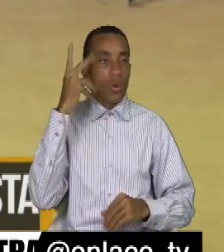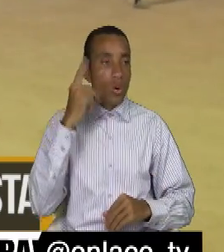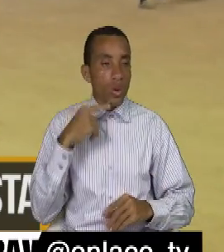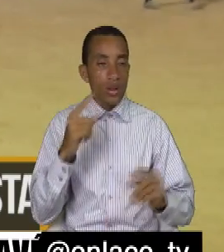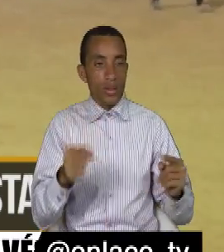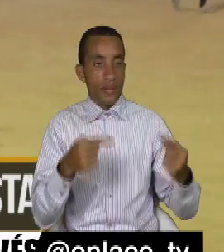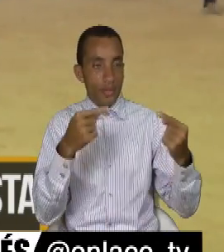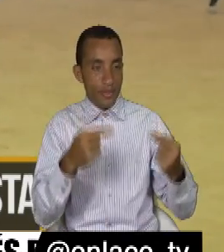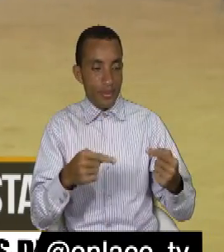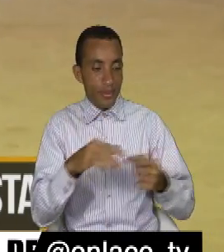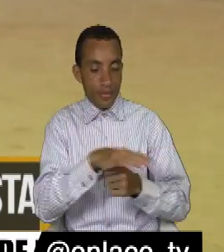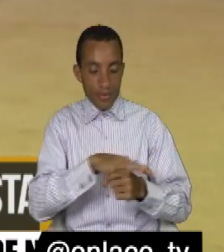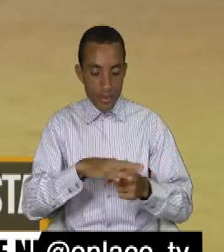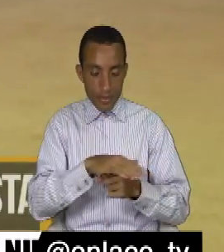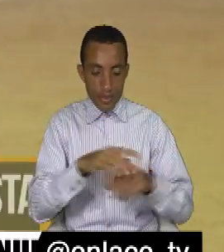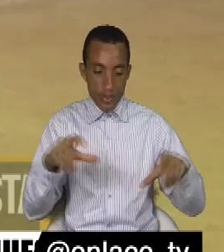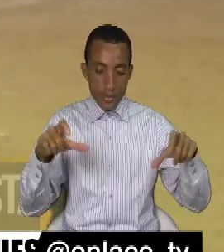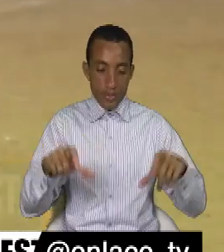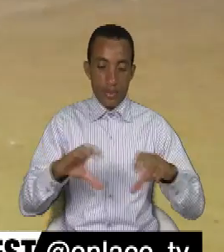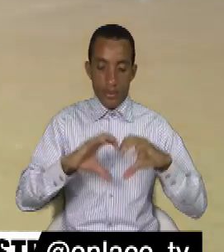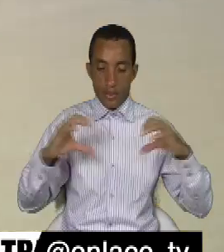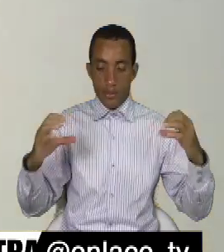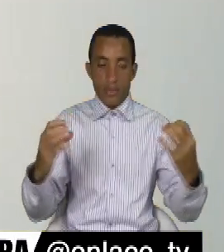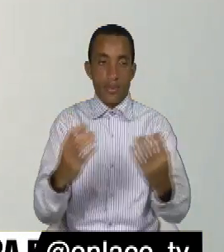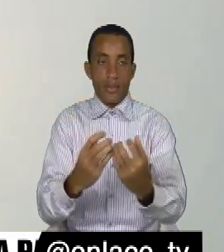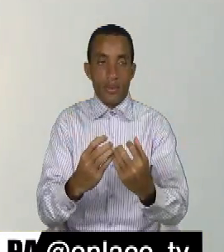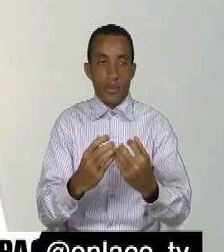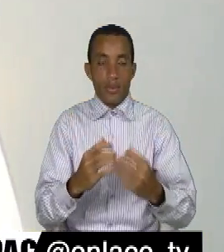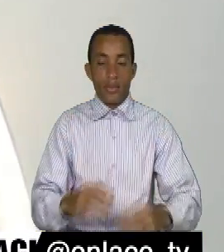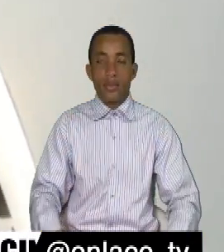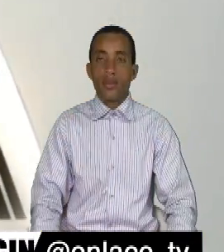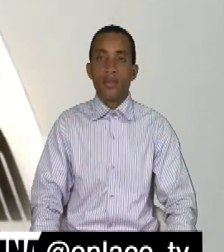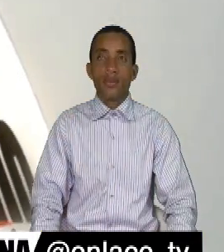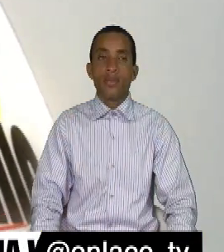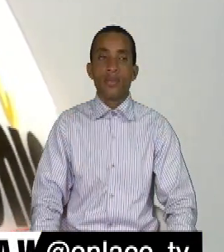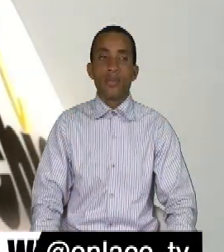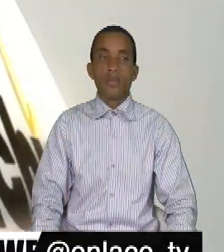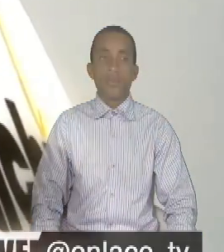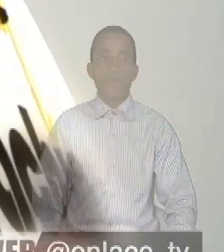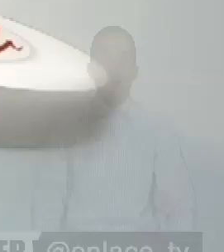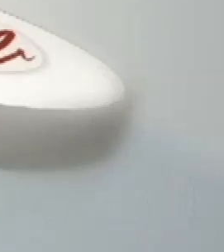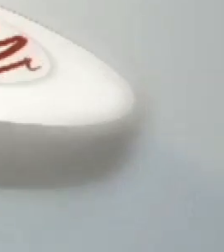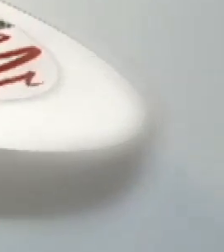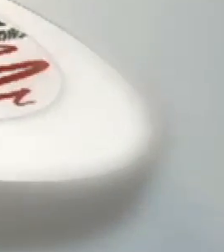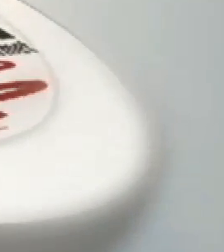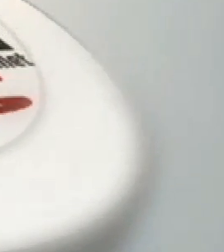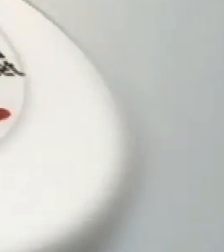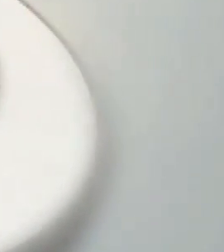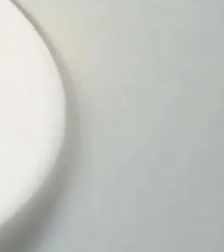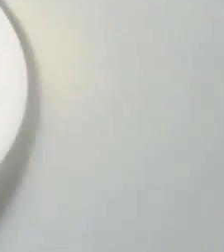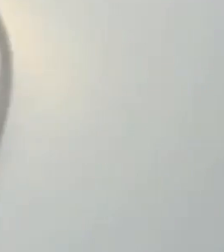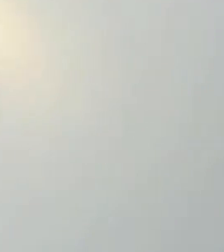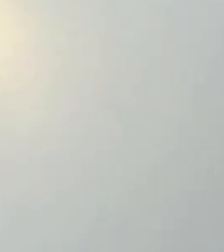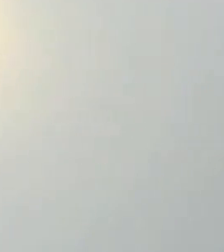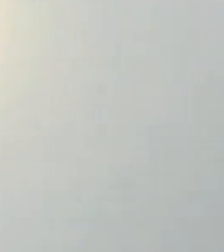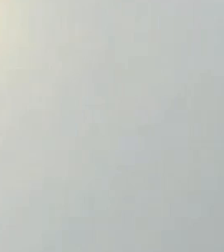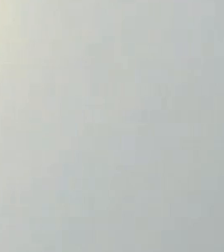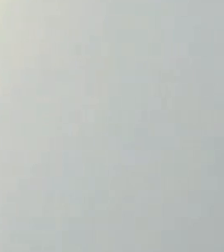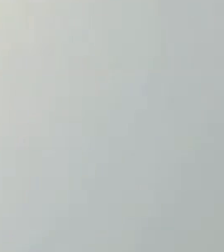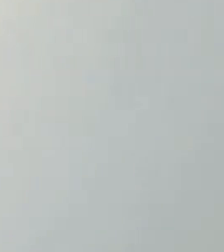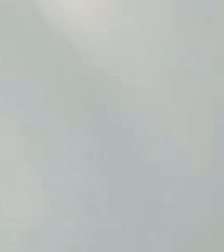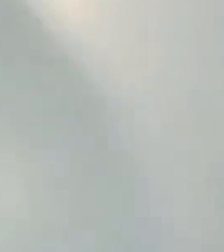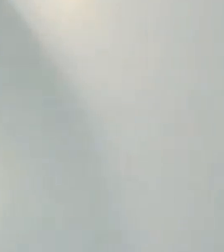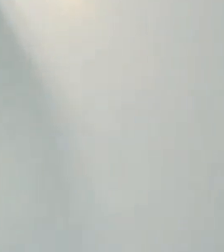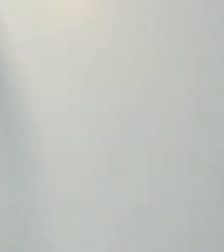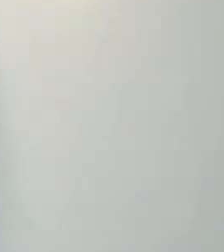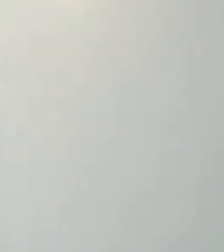del barrio La Floresta a partir de las 7 de la noche. Hasta aquí los deportes, con el patrocinio de Restaurante El Machín Gourmet,